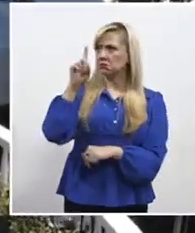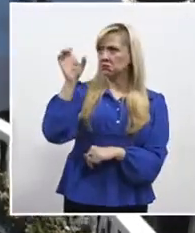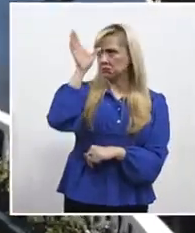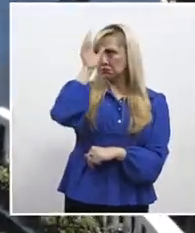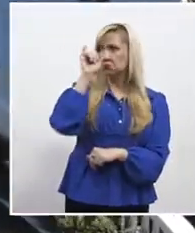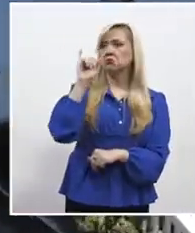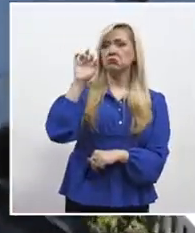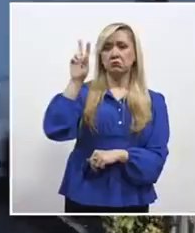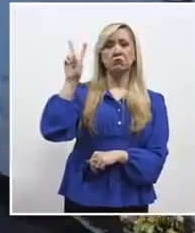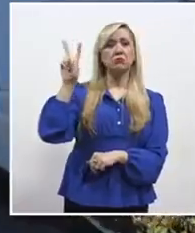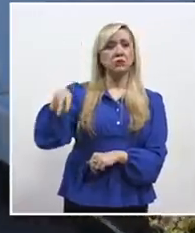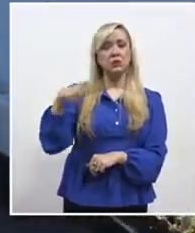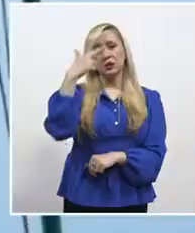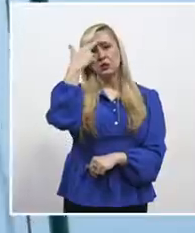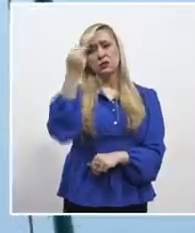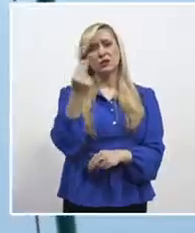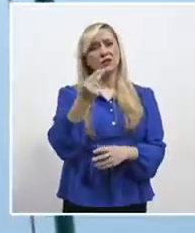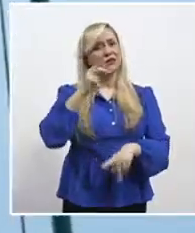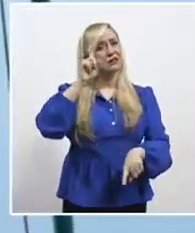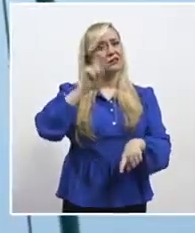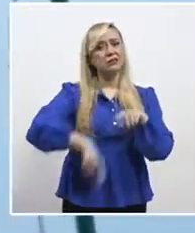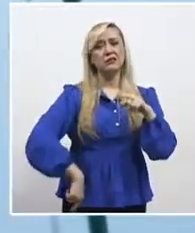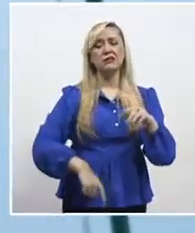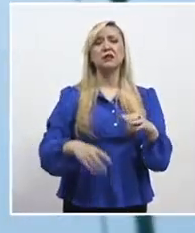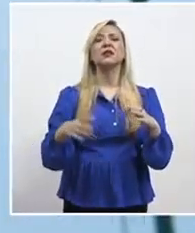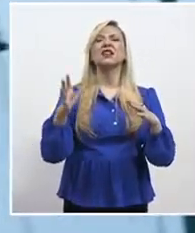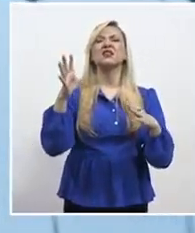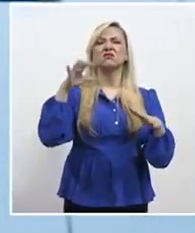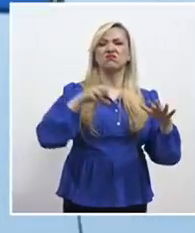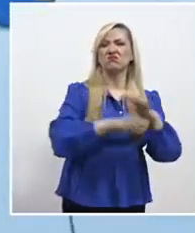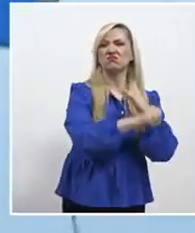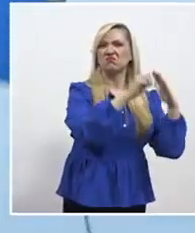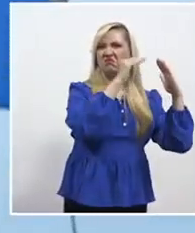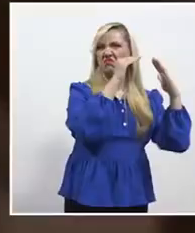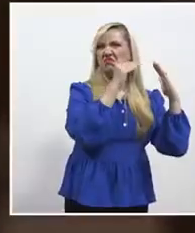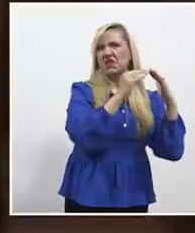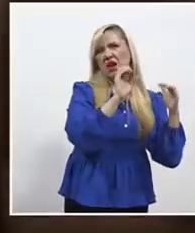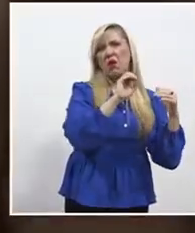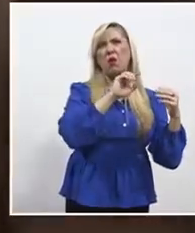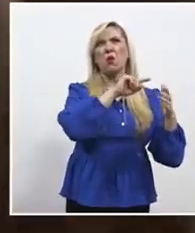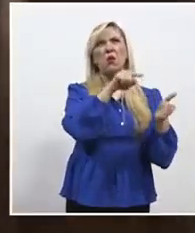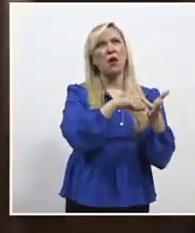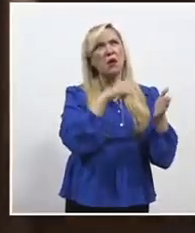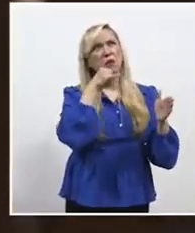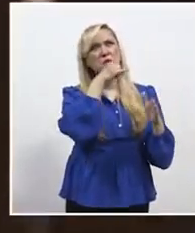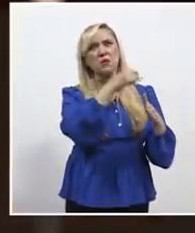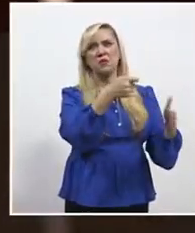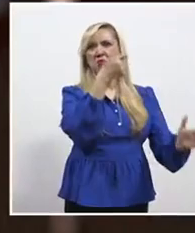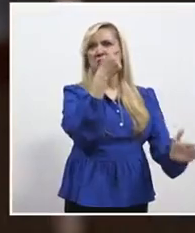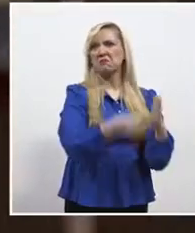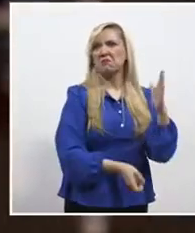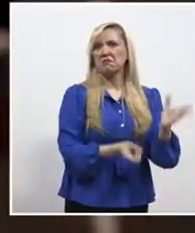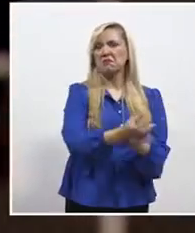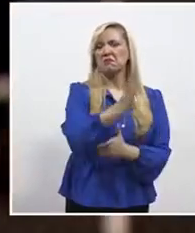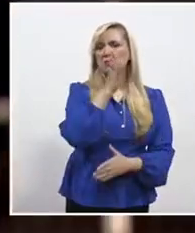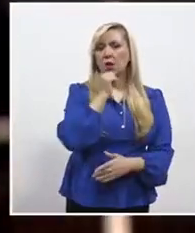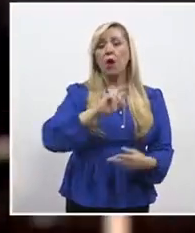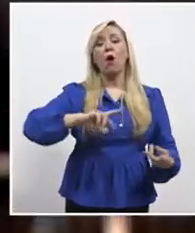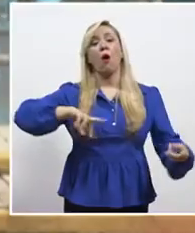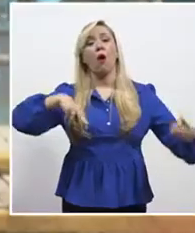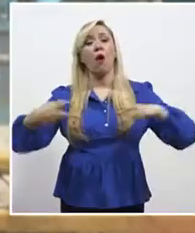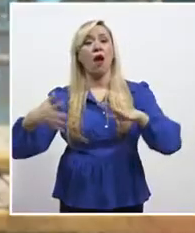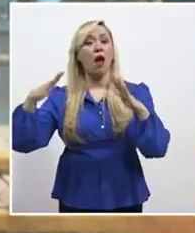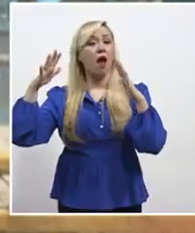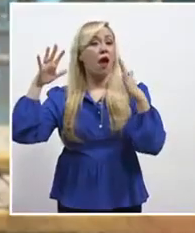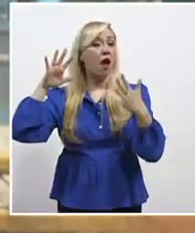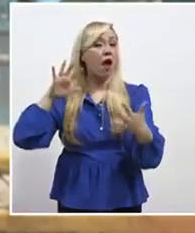México la figura del arraigo y modificar la ley respecto a la prisión preventiva oficiosa. El investigador afirmó que dichas disposiciones son